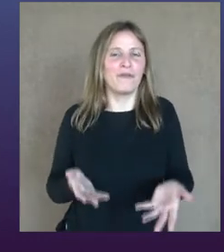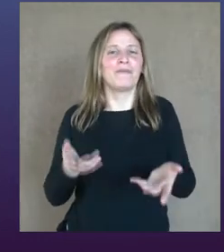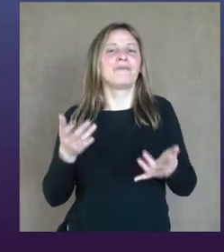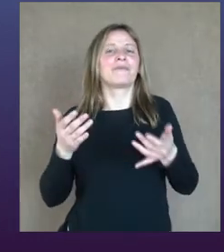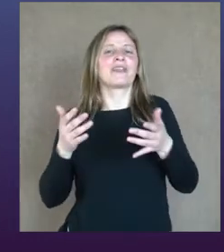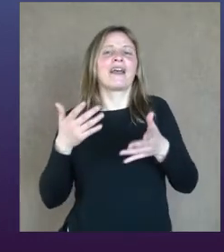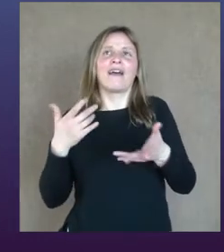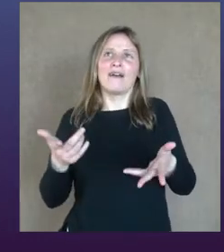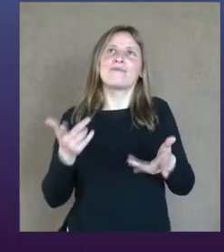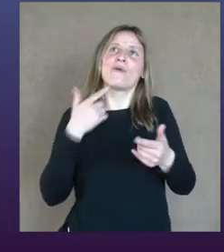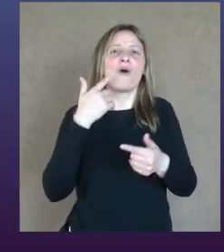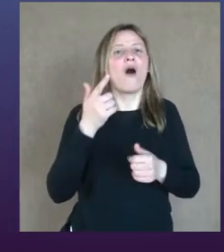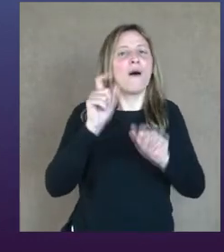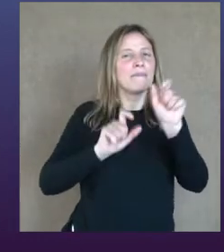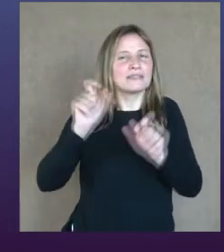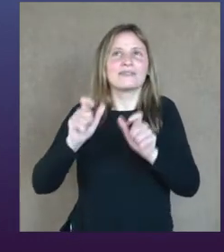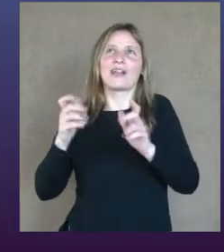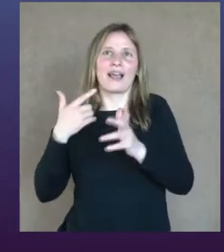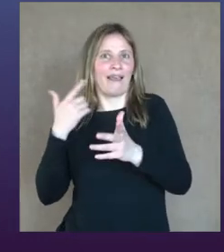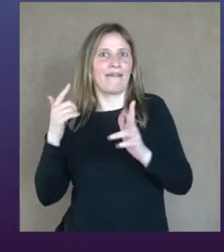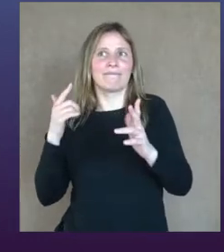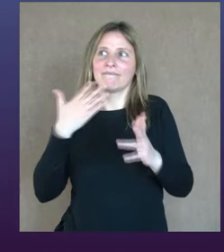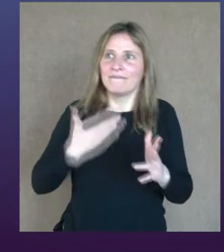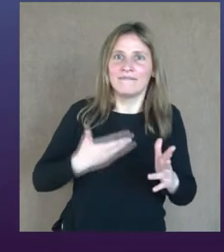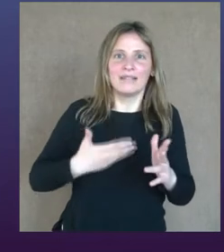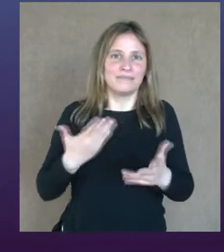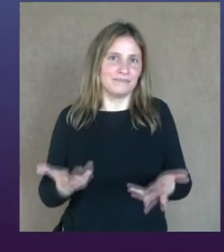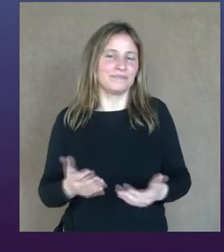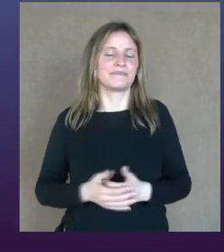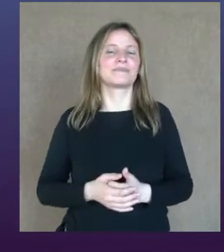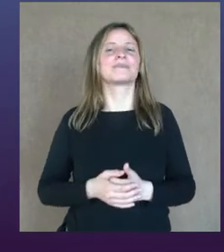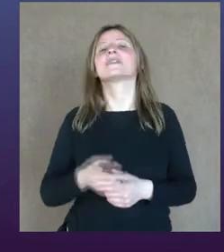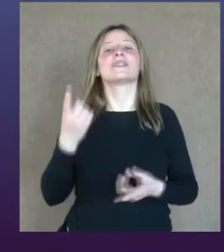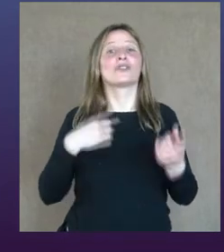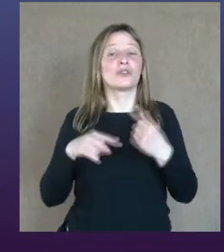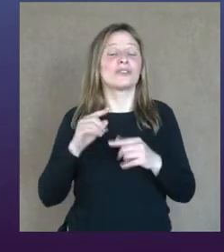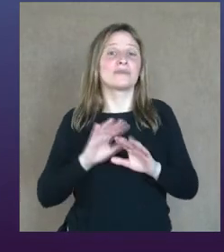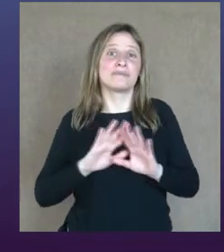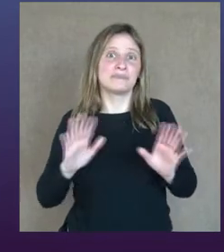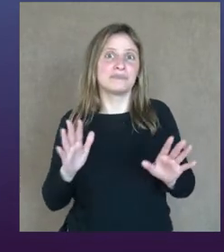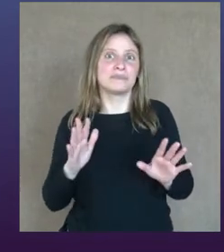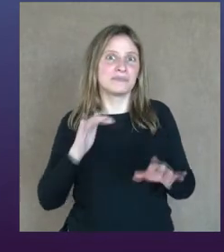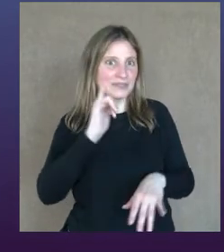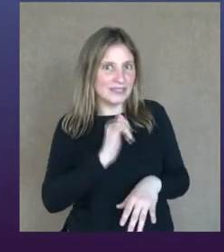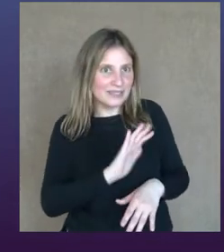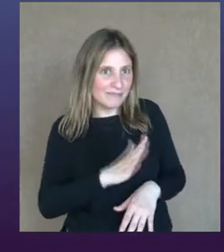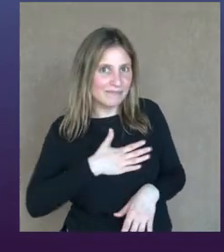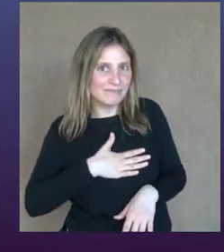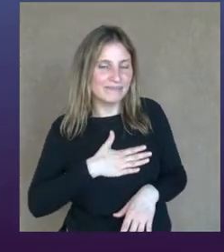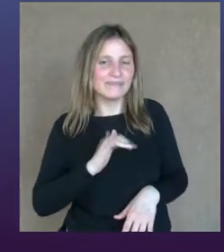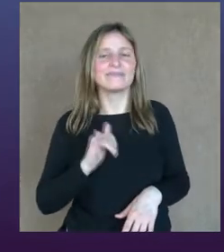público que nos aplaudía y que nos adoraba también. Así que bueno. ¿Fue así? ¿Me